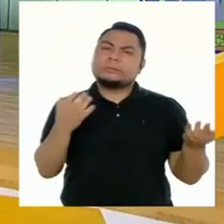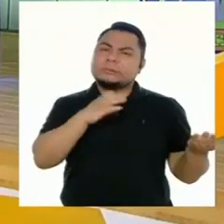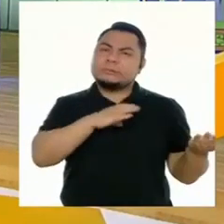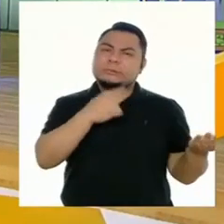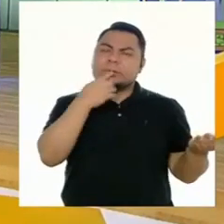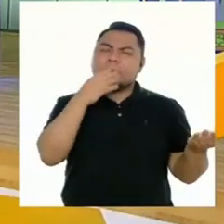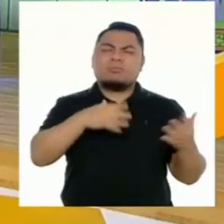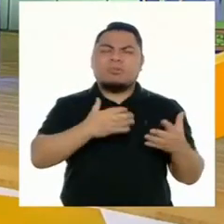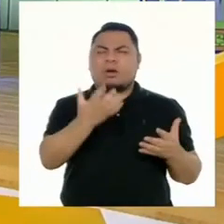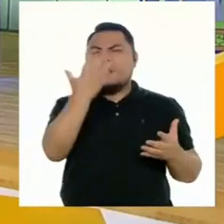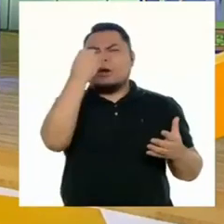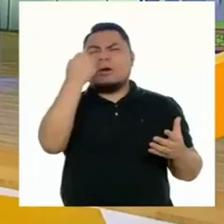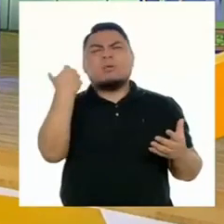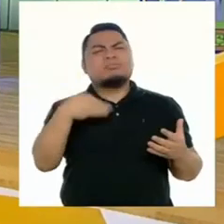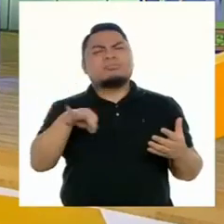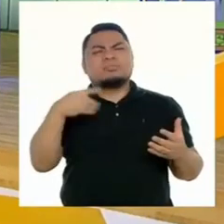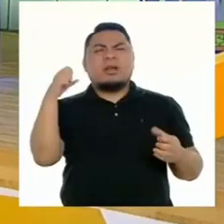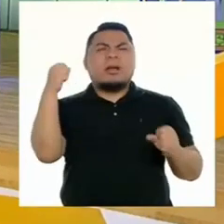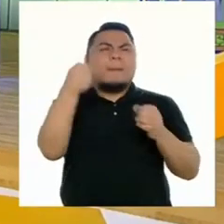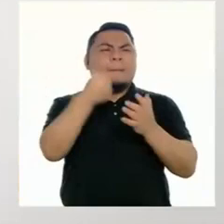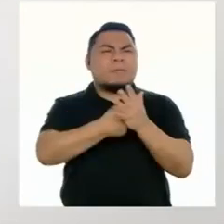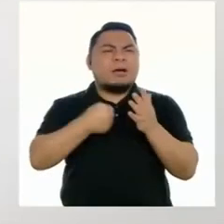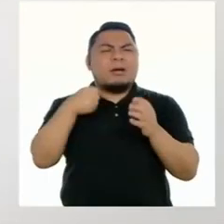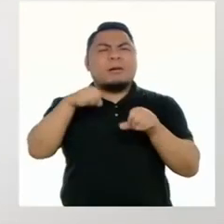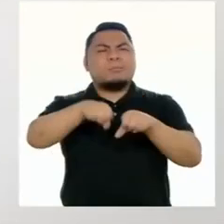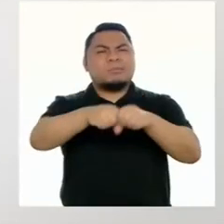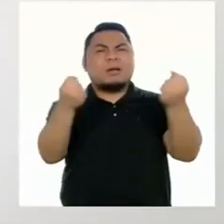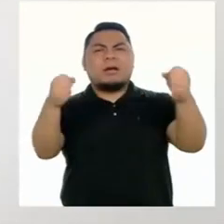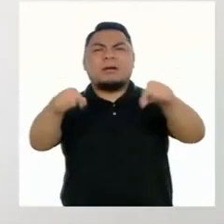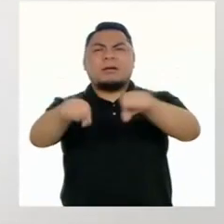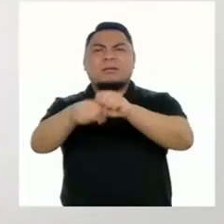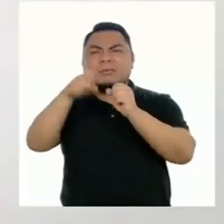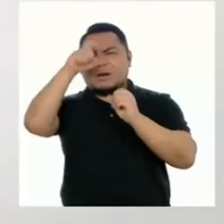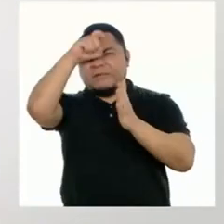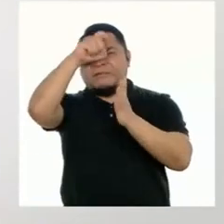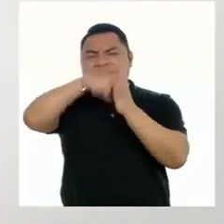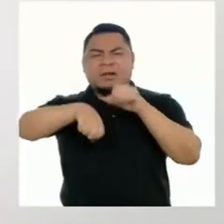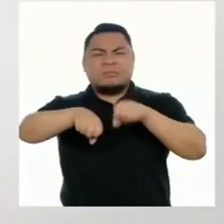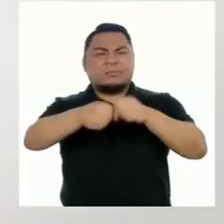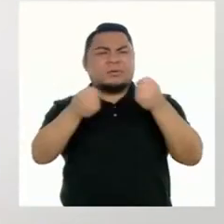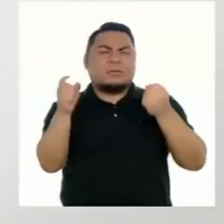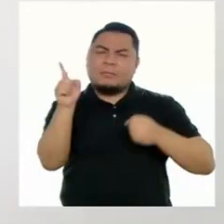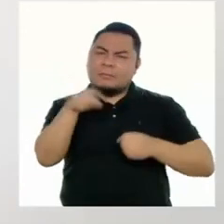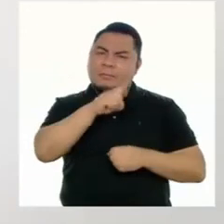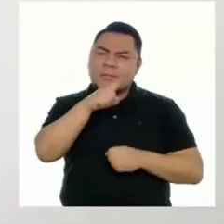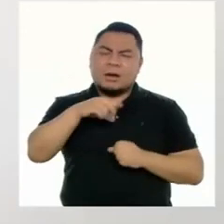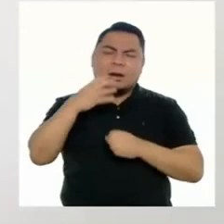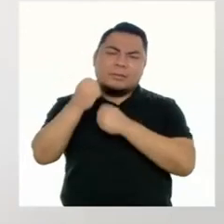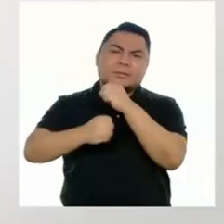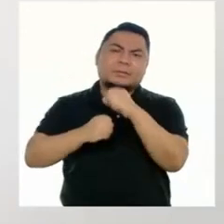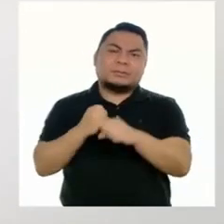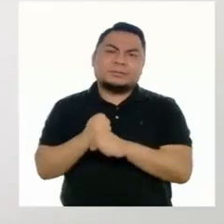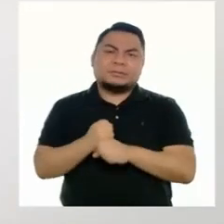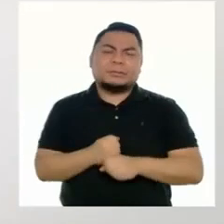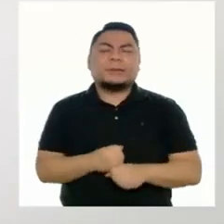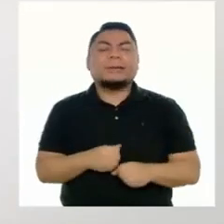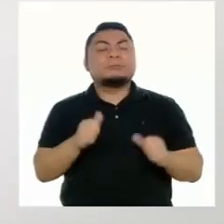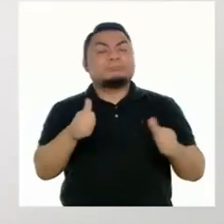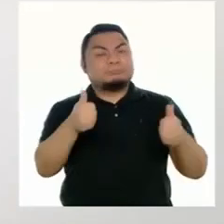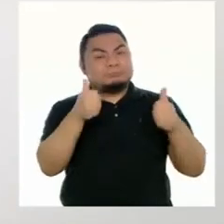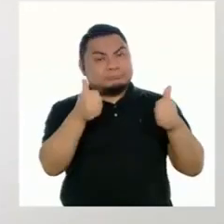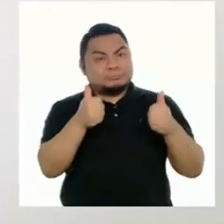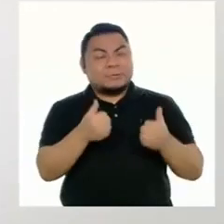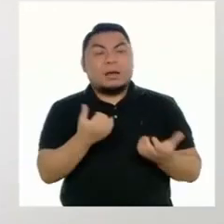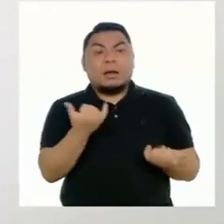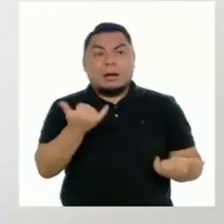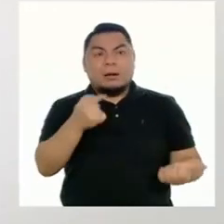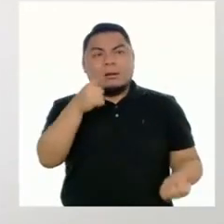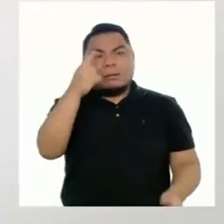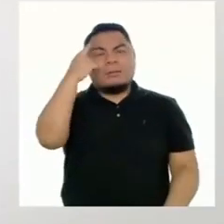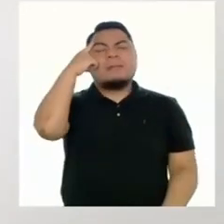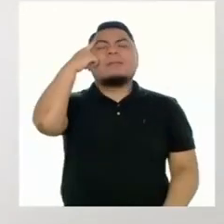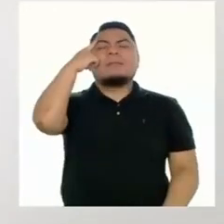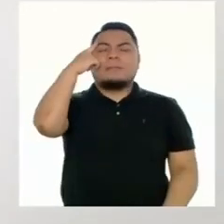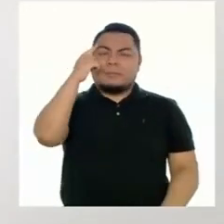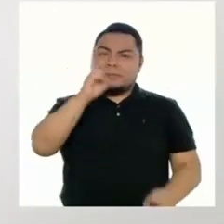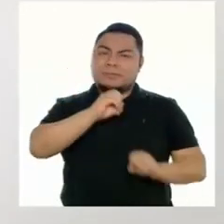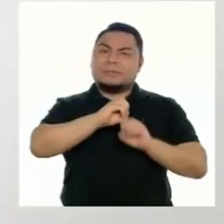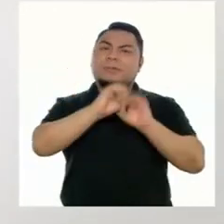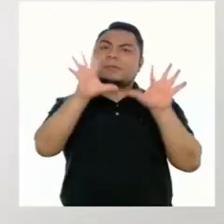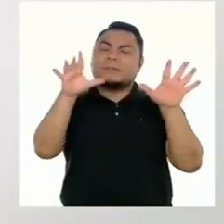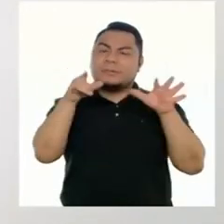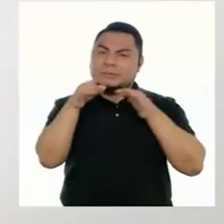con mucha brutalidad todos estos años. ¡Felicitaciones! Luego de informarte, ahora tienes